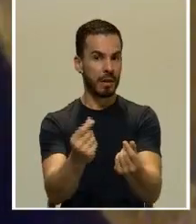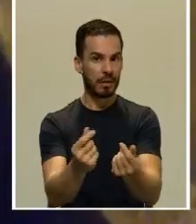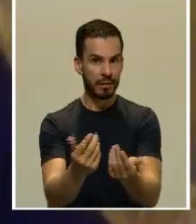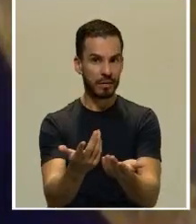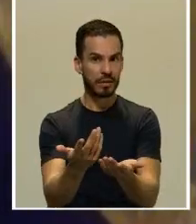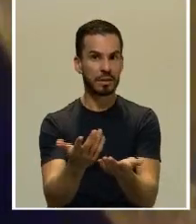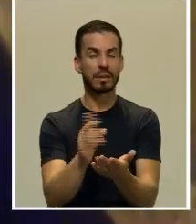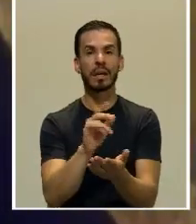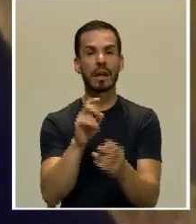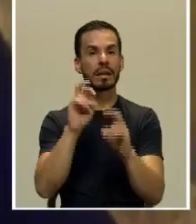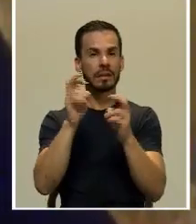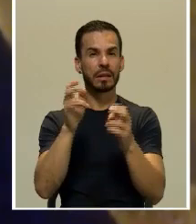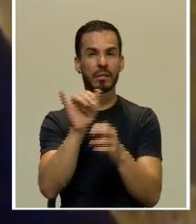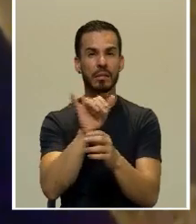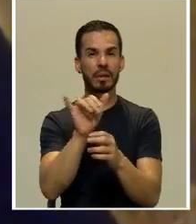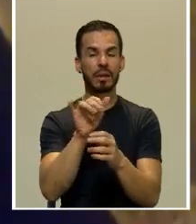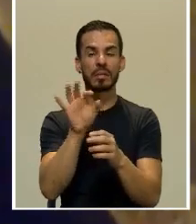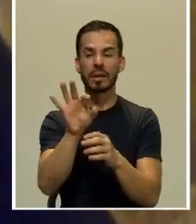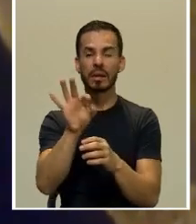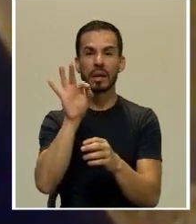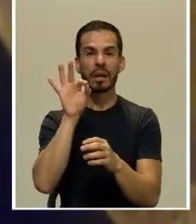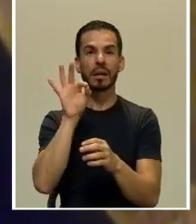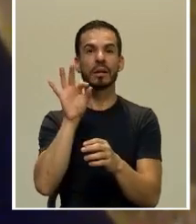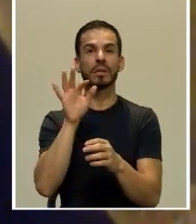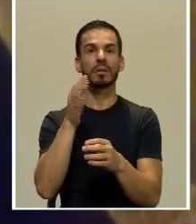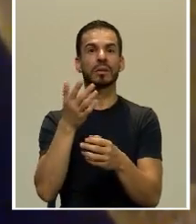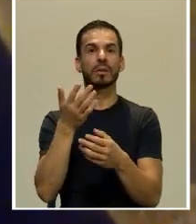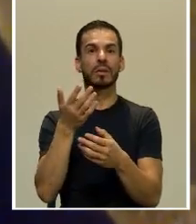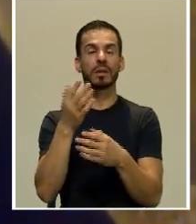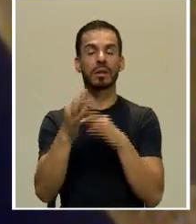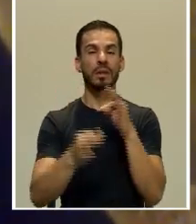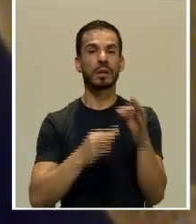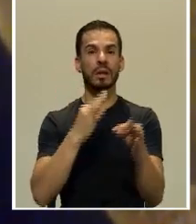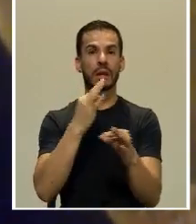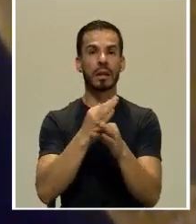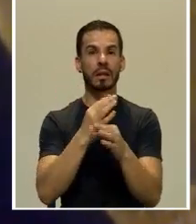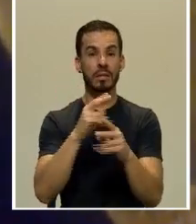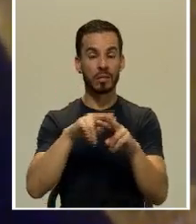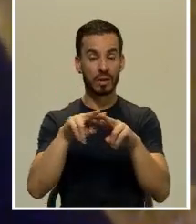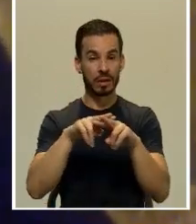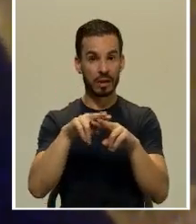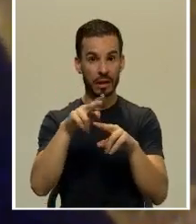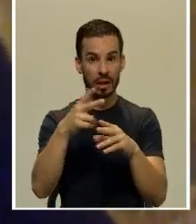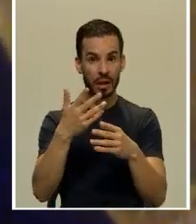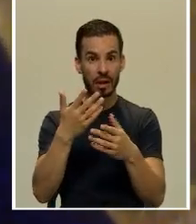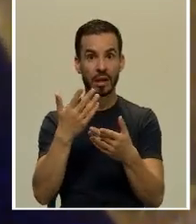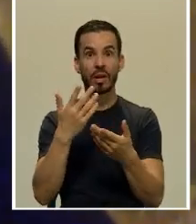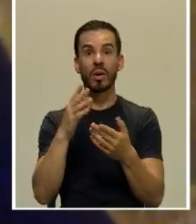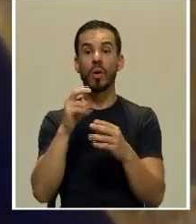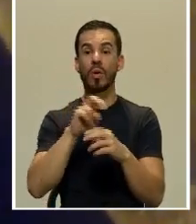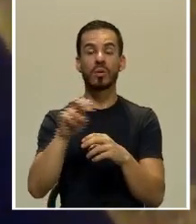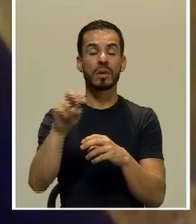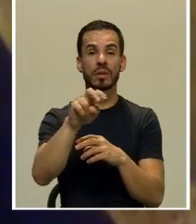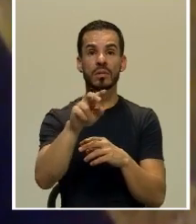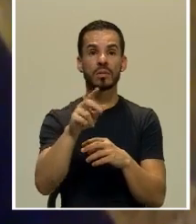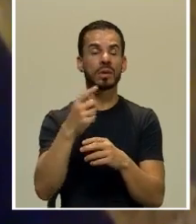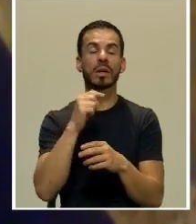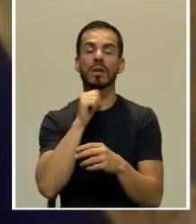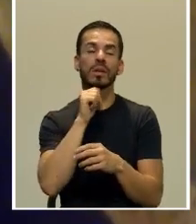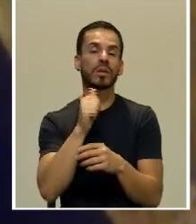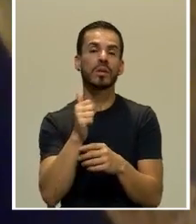hay un tema también, la escogencia del tipo de tren o del tipo de modalidad de transporte no